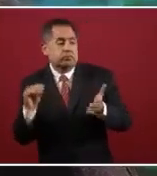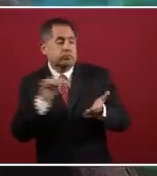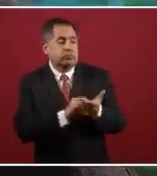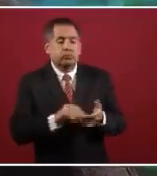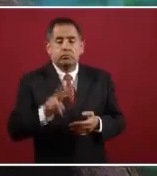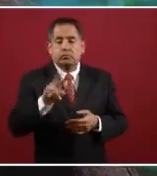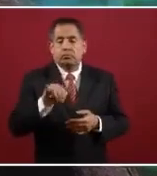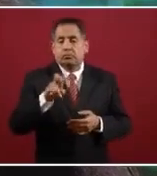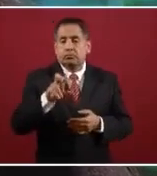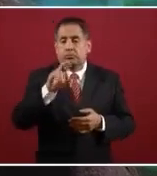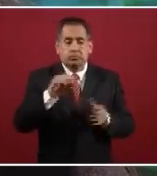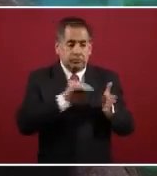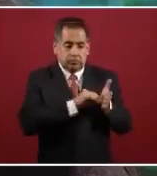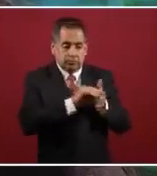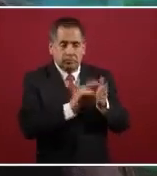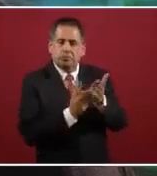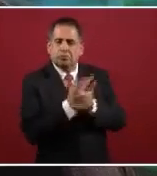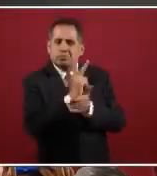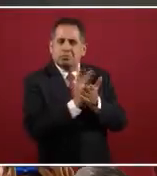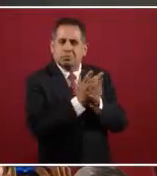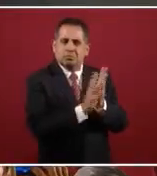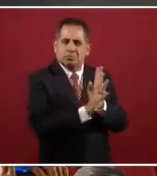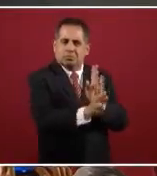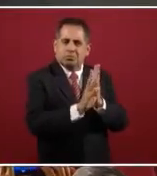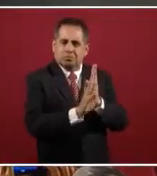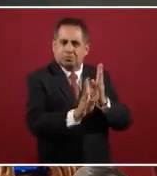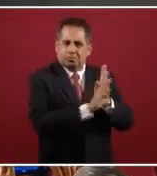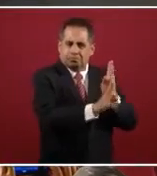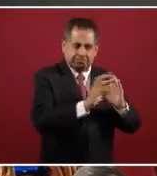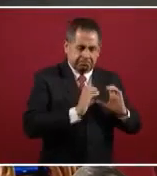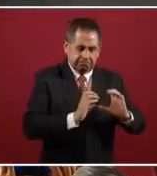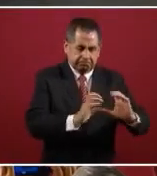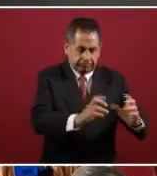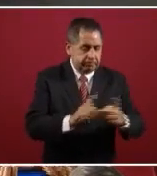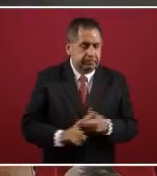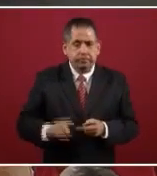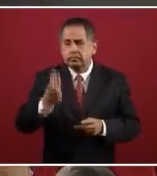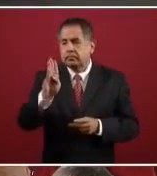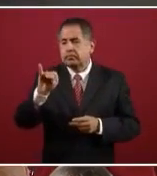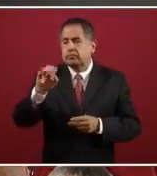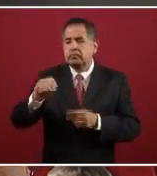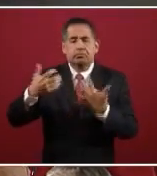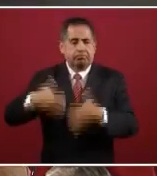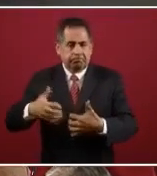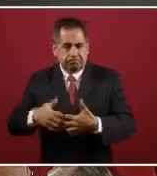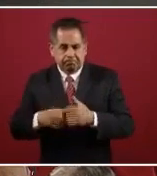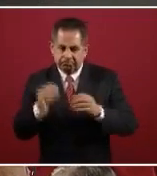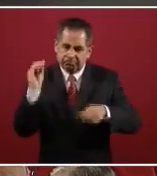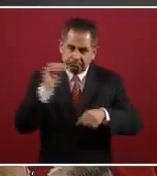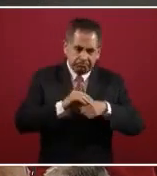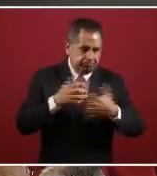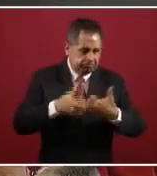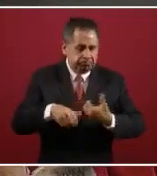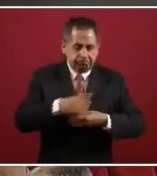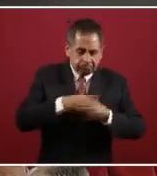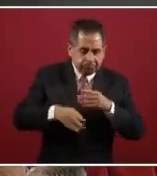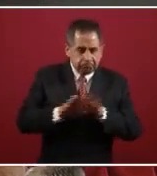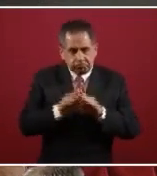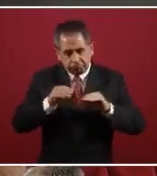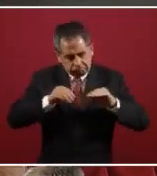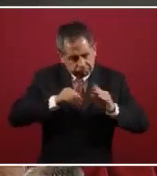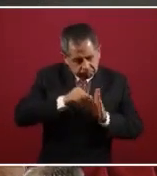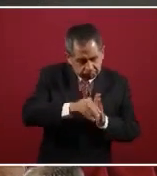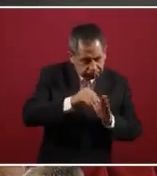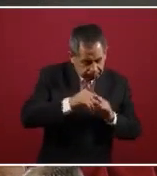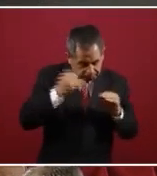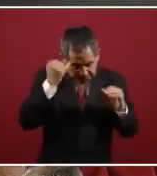de la biofábrica. Y pues con ello empezamos la iniciativa de lo que es la restauración productiva.